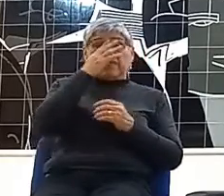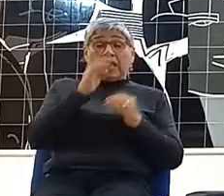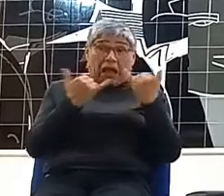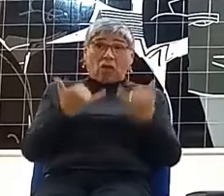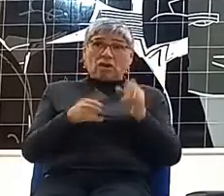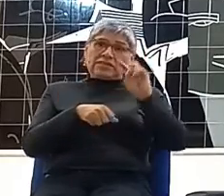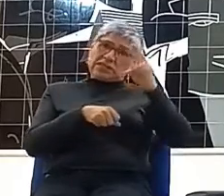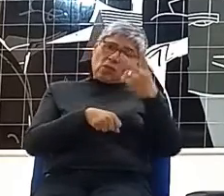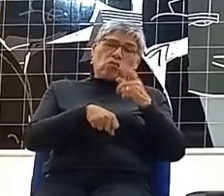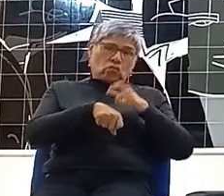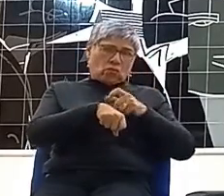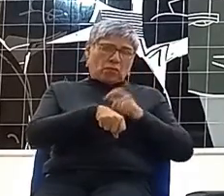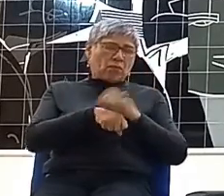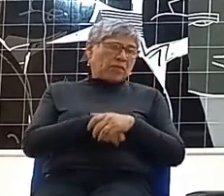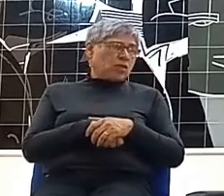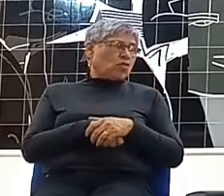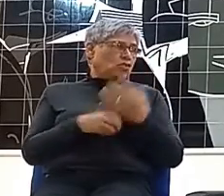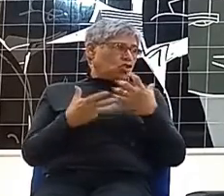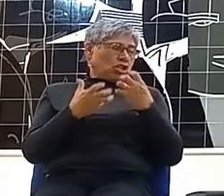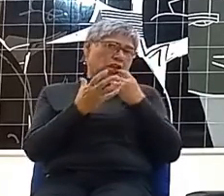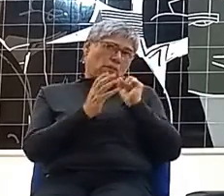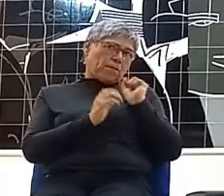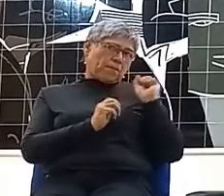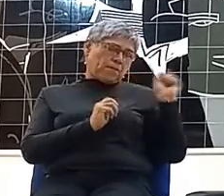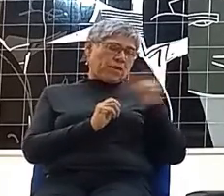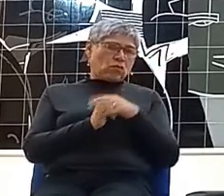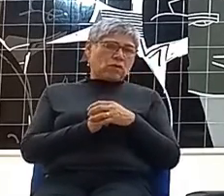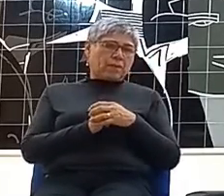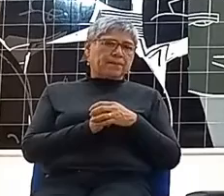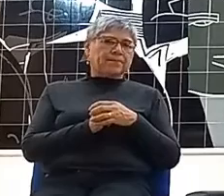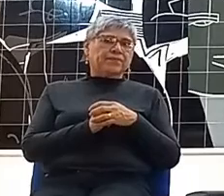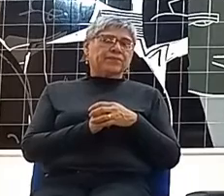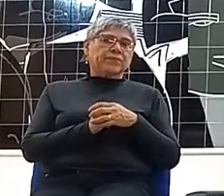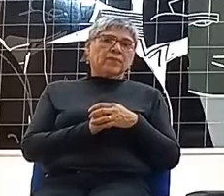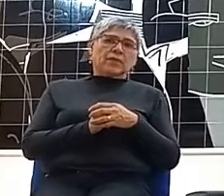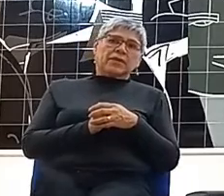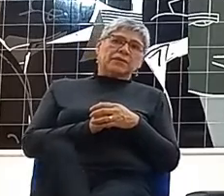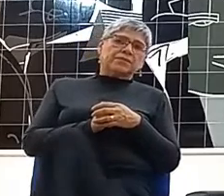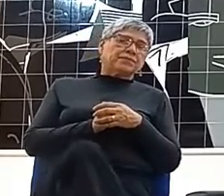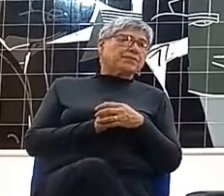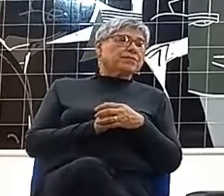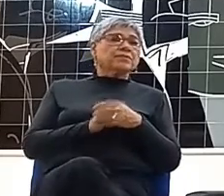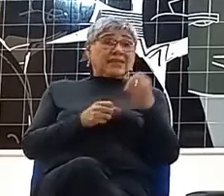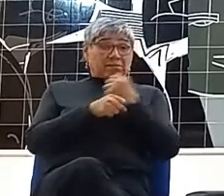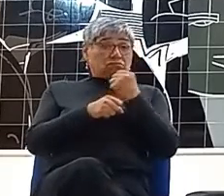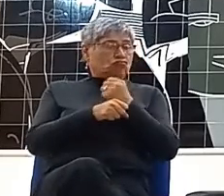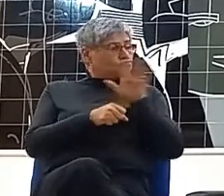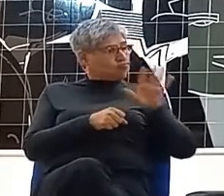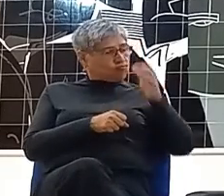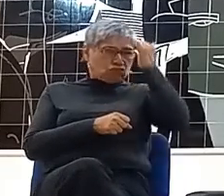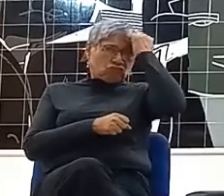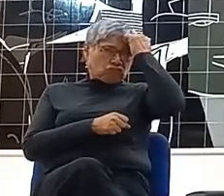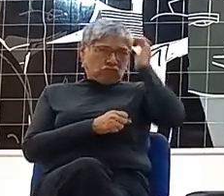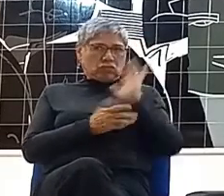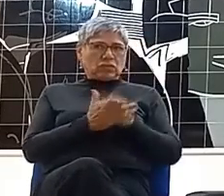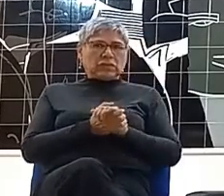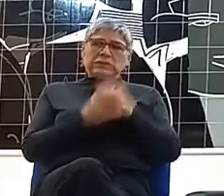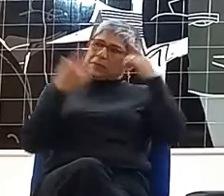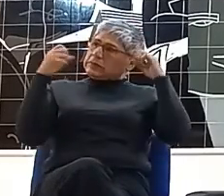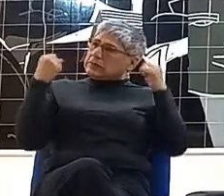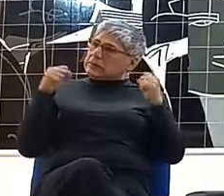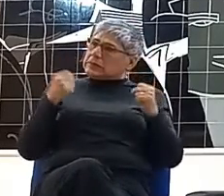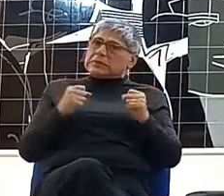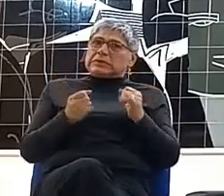que me interesa que nos hables, que sería el de la labor docente tuya y las